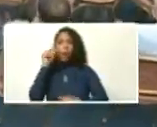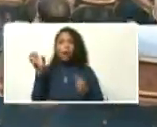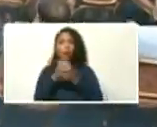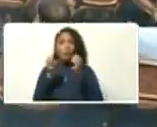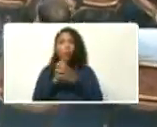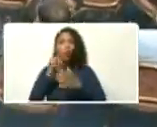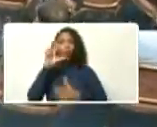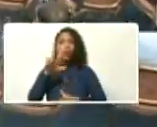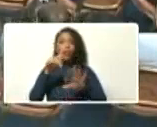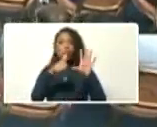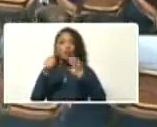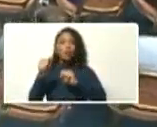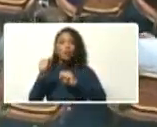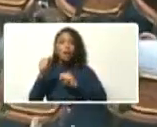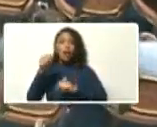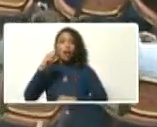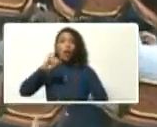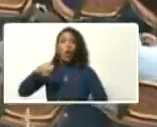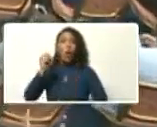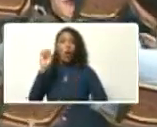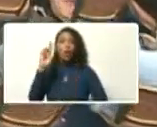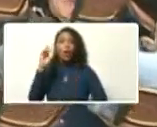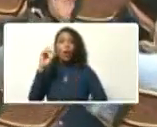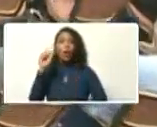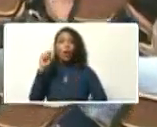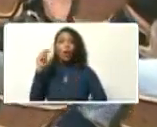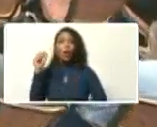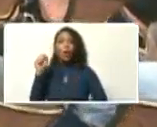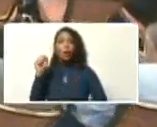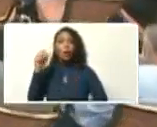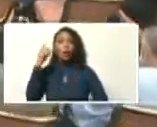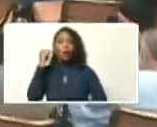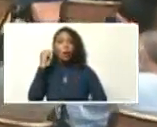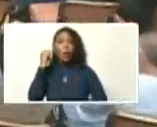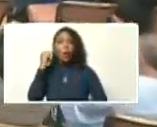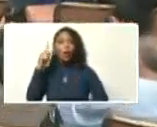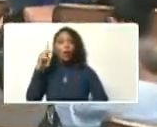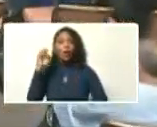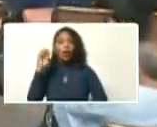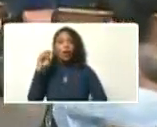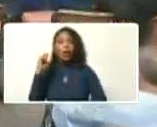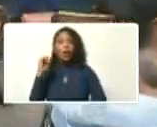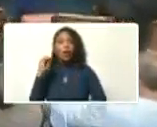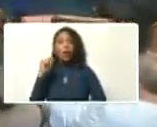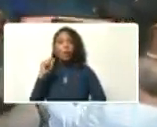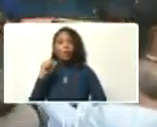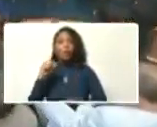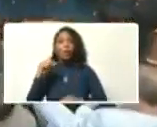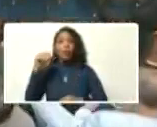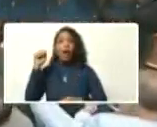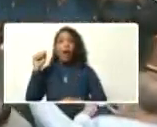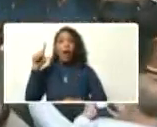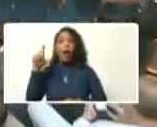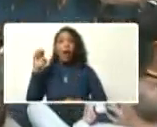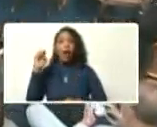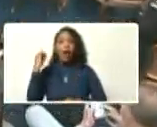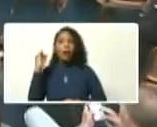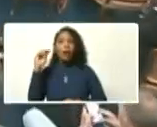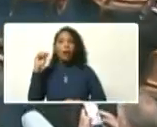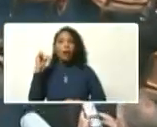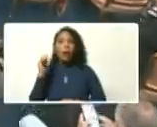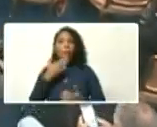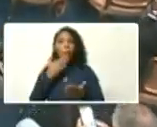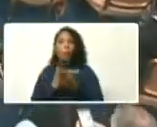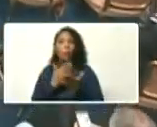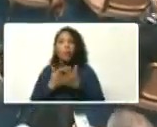de 360, Jordana Chacón, María Gabriela Rodríguez, Kenia Ferrer, Aleine Tesara, por su novedosa propuesta que